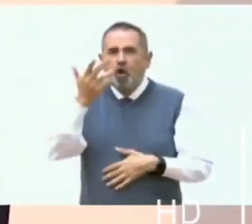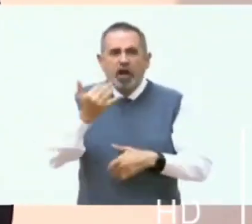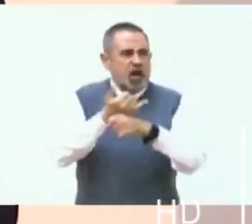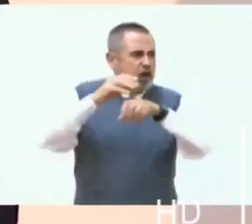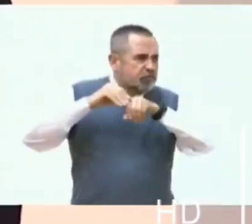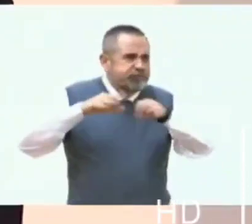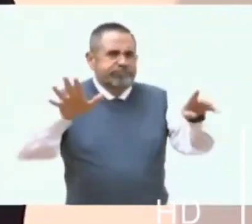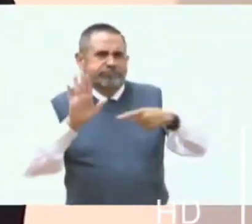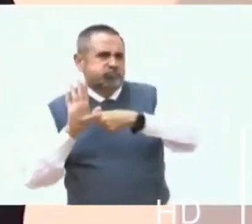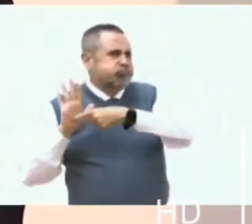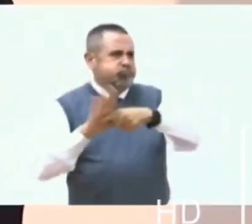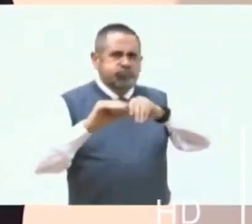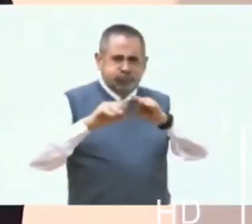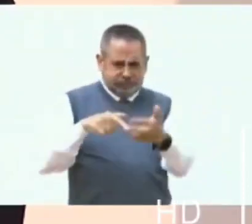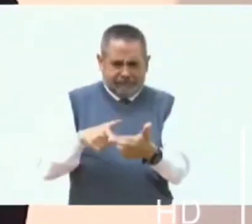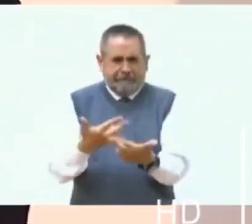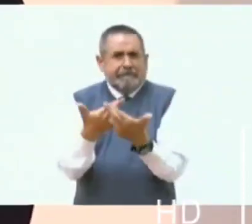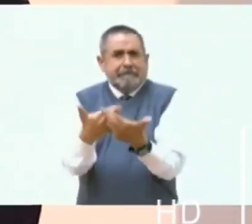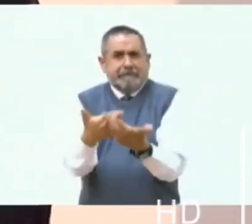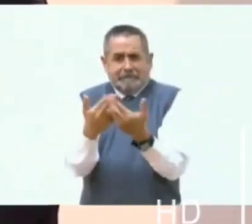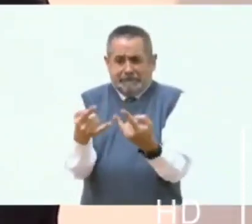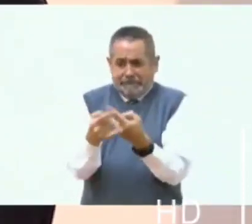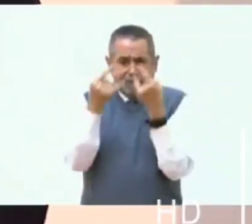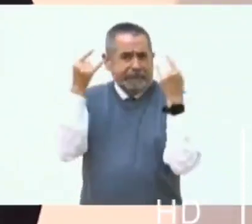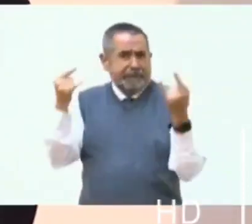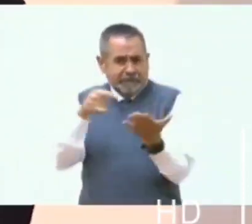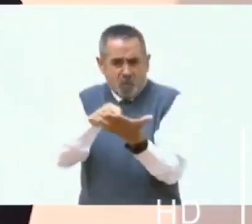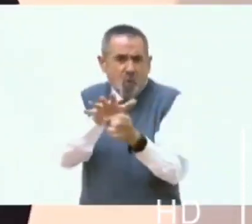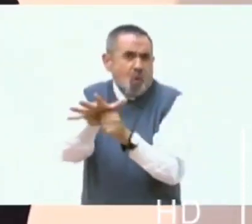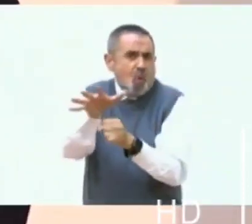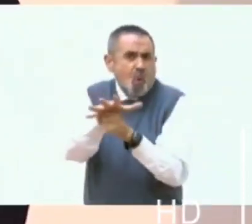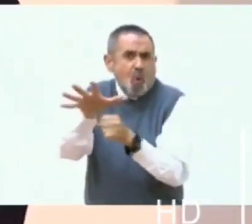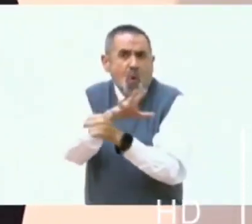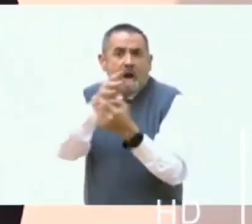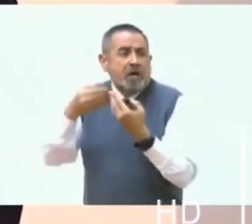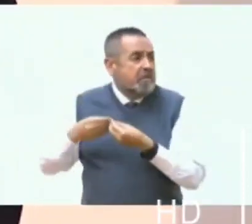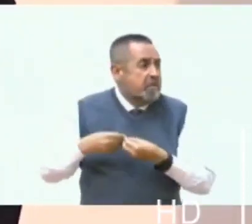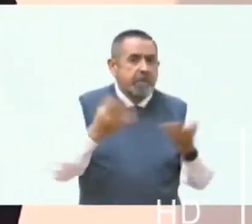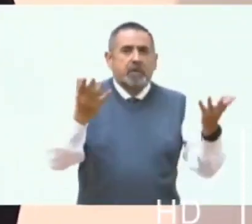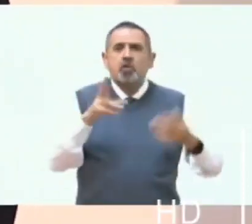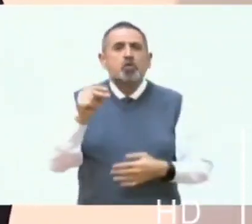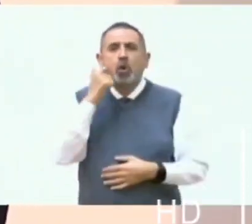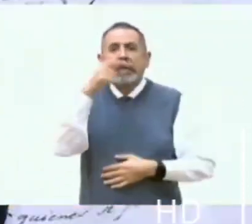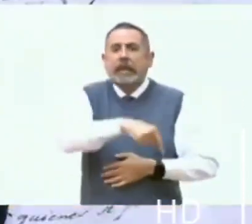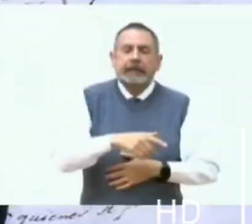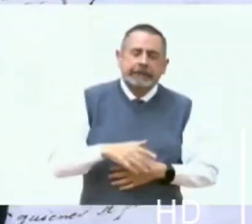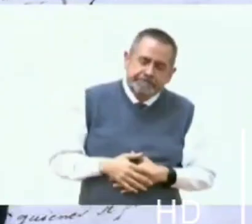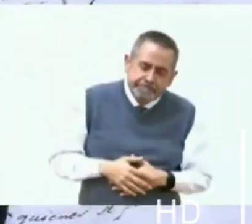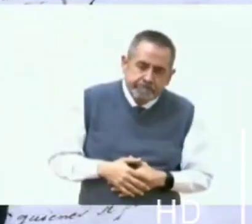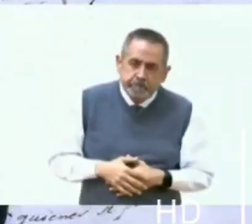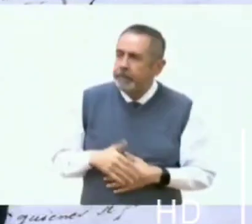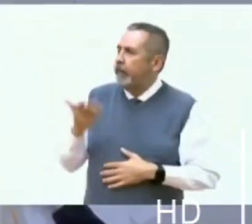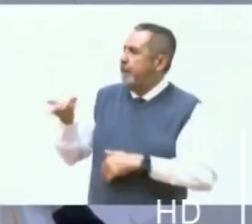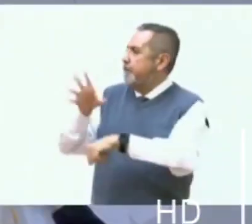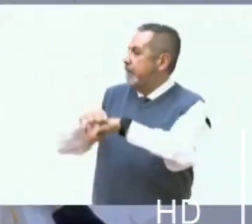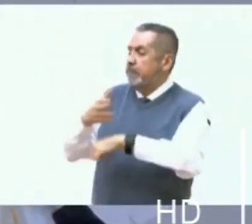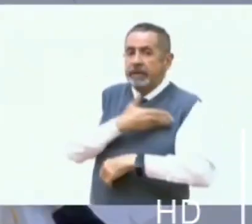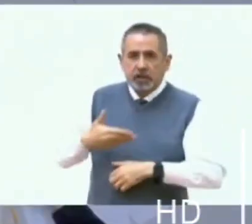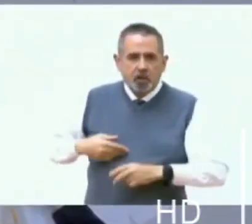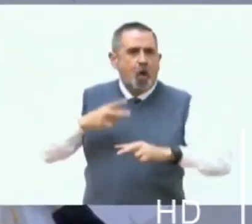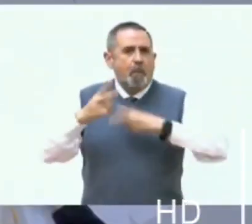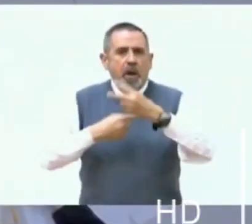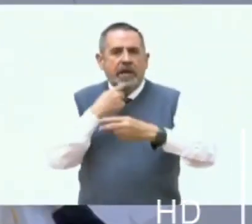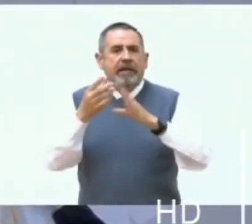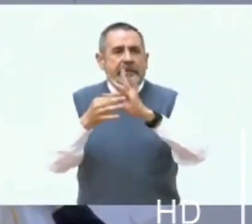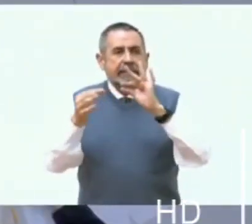mundo conociera la rica y abundante historia que guardan. Si me lo permite, señor presidente, voy a